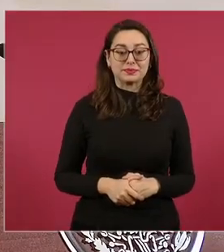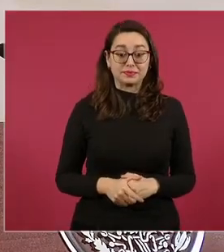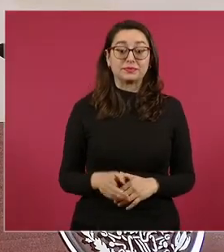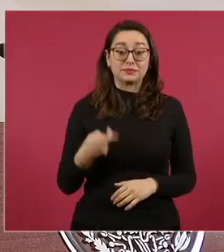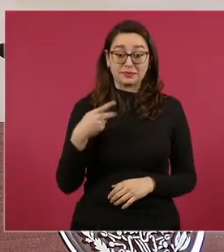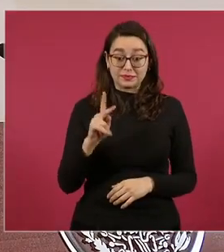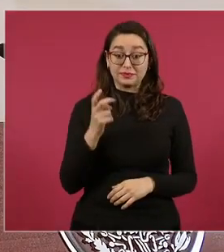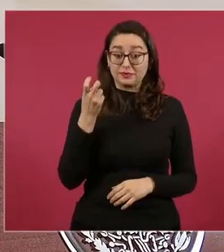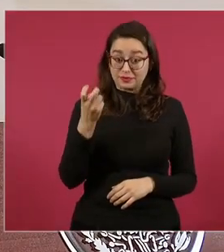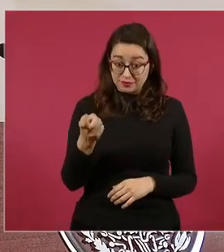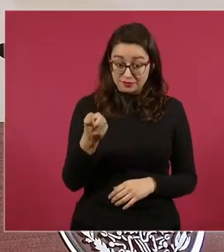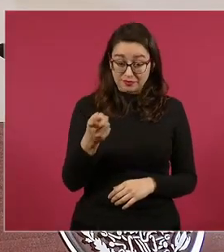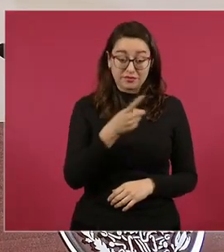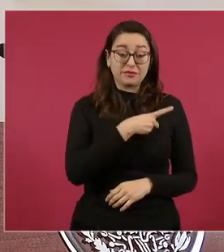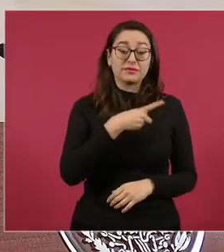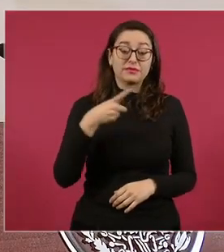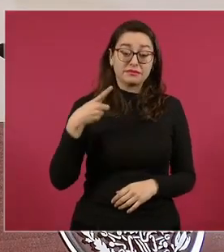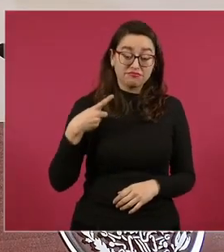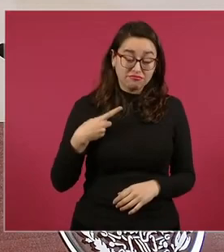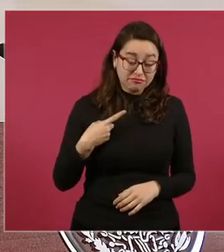que revisarlos con calma,